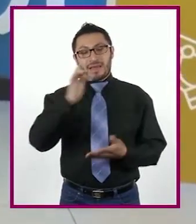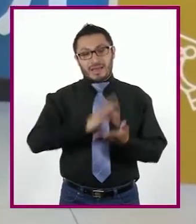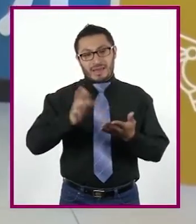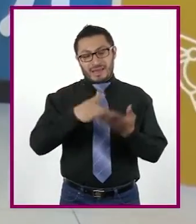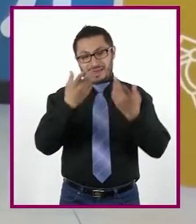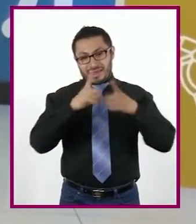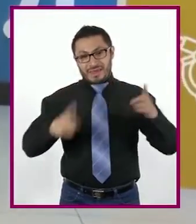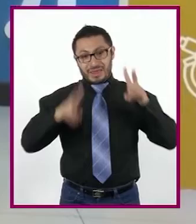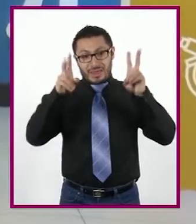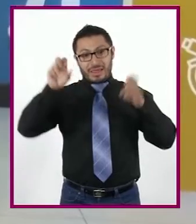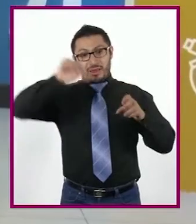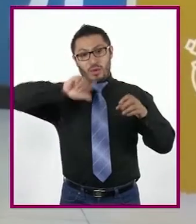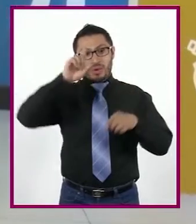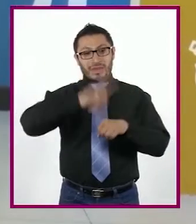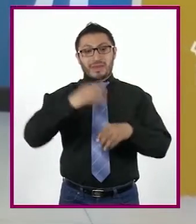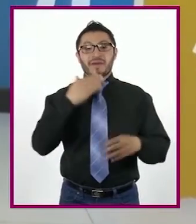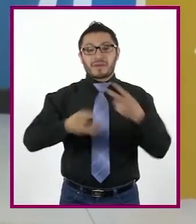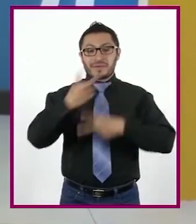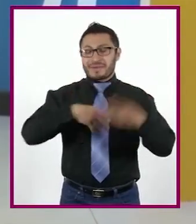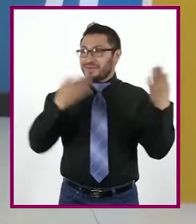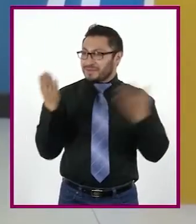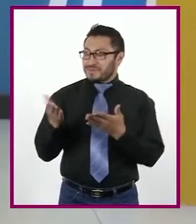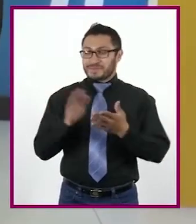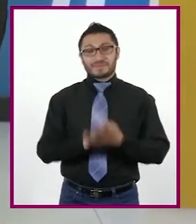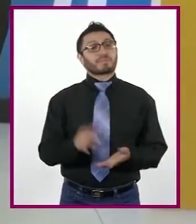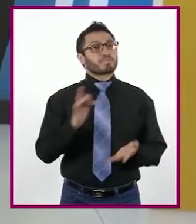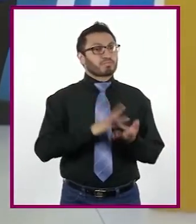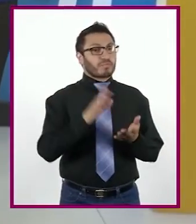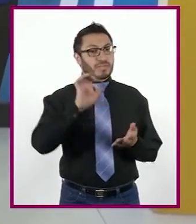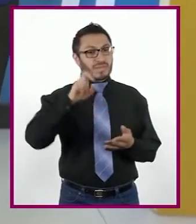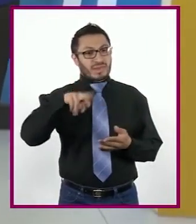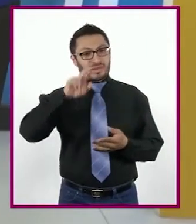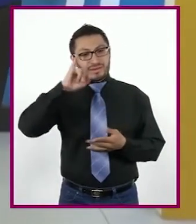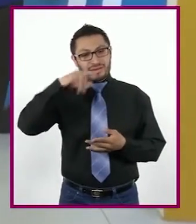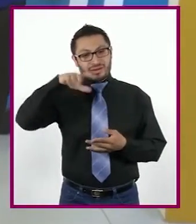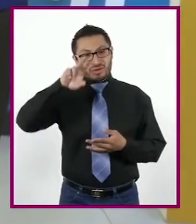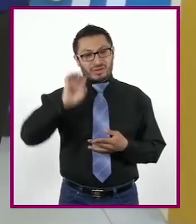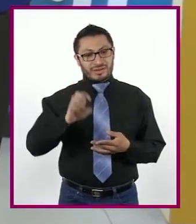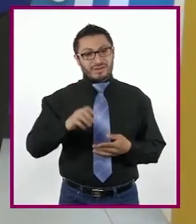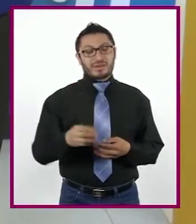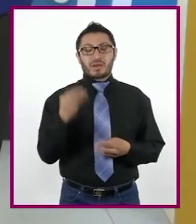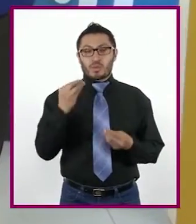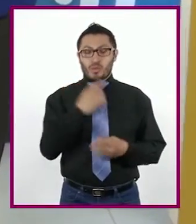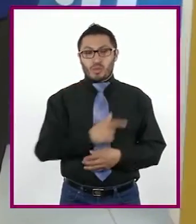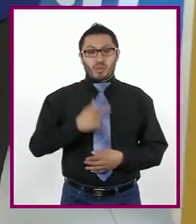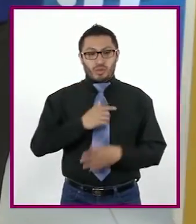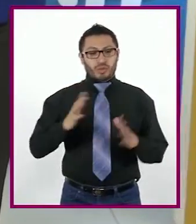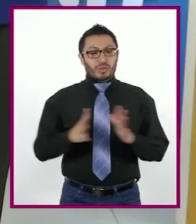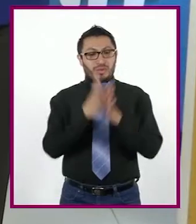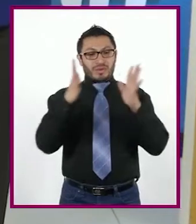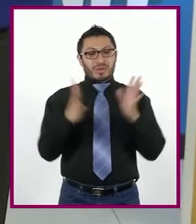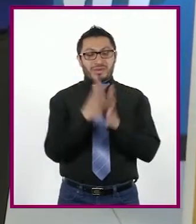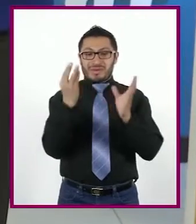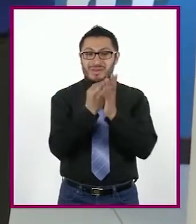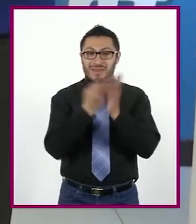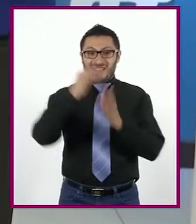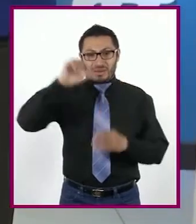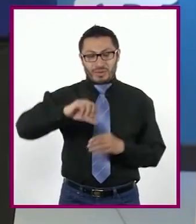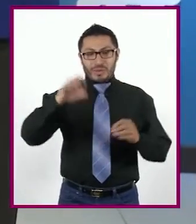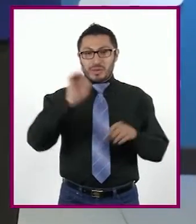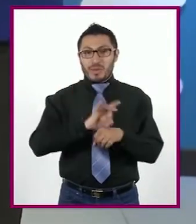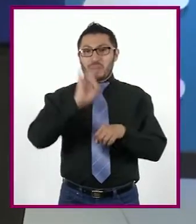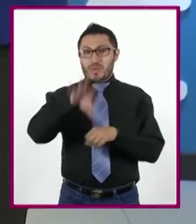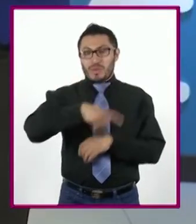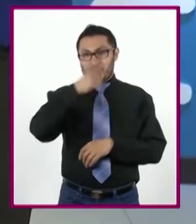día de hoy. Bienvenida, profesora. Gracias, Enrique. Me da mucho gusto poder participar en esta sesión y les envío un